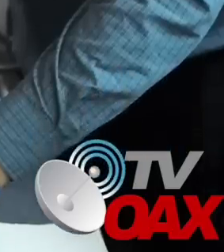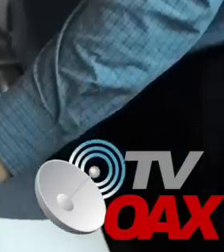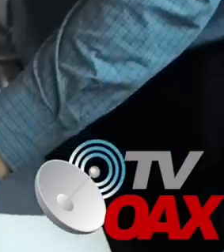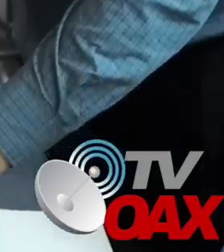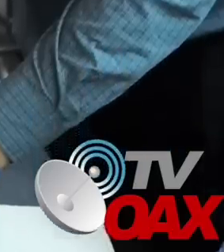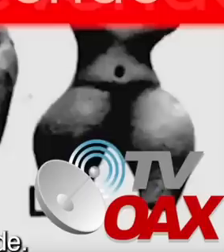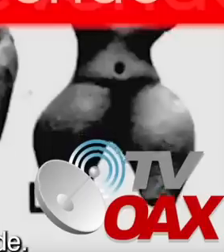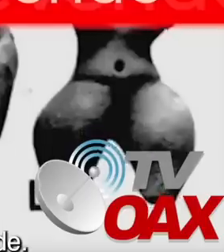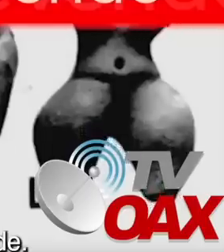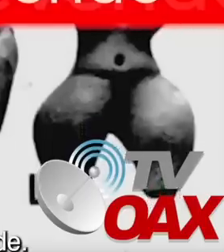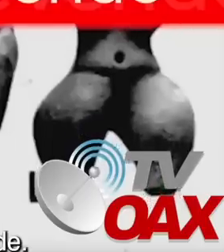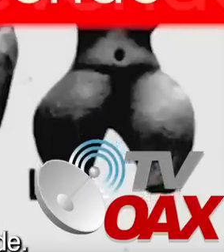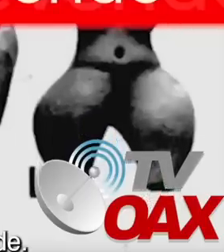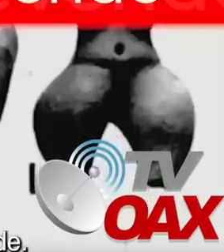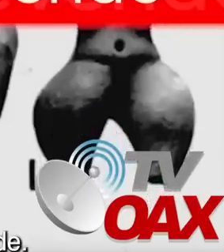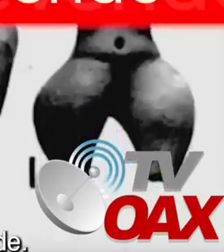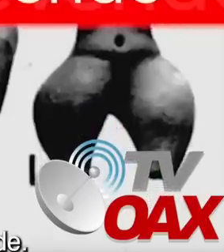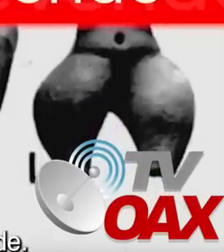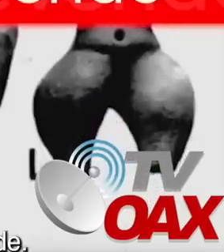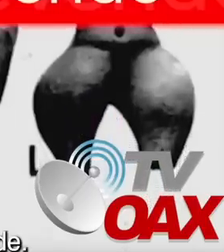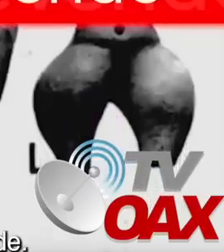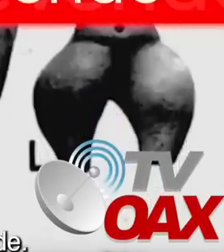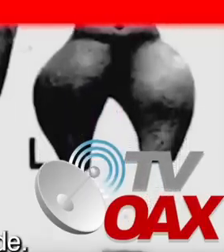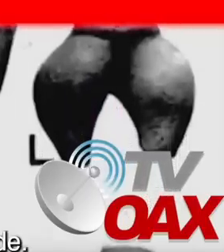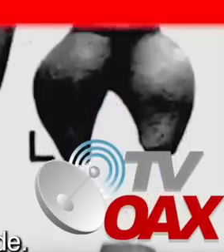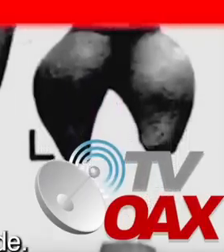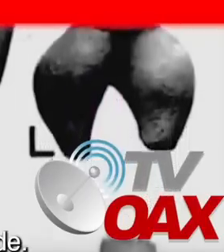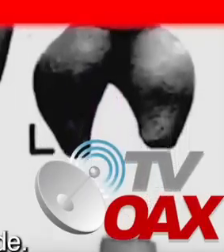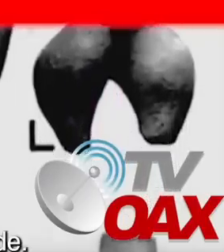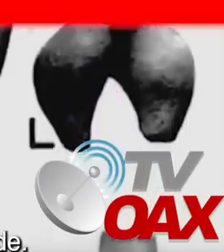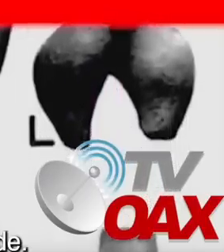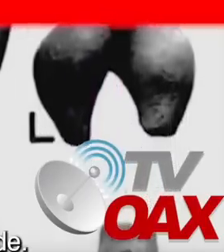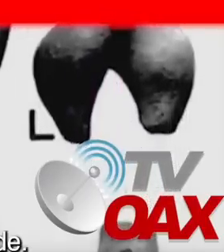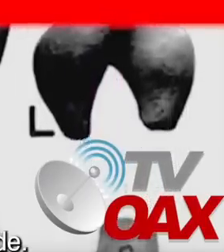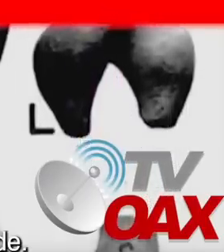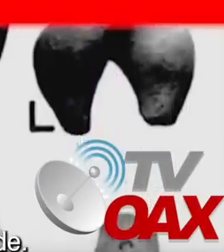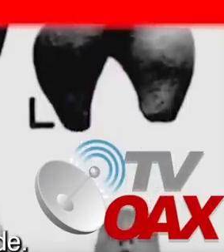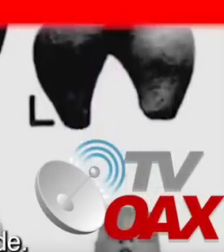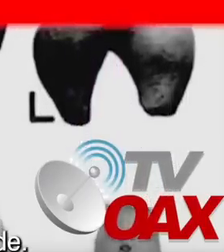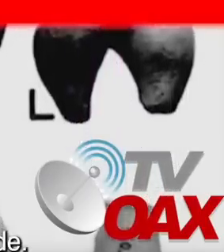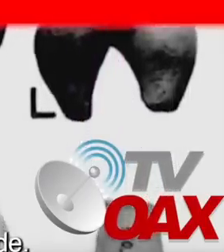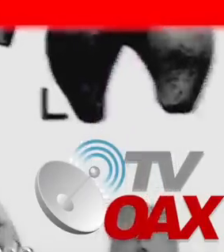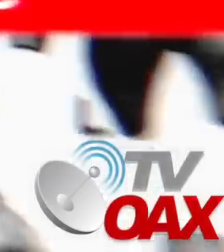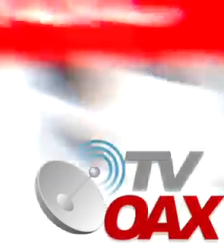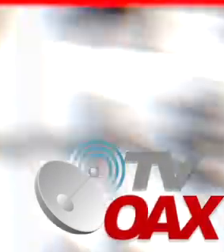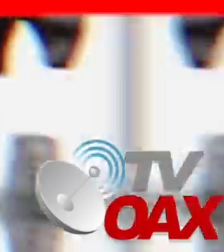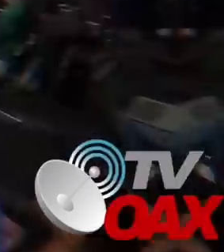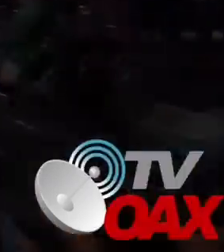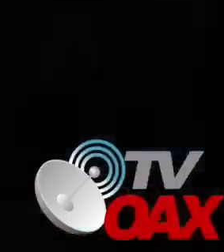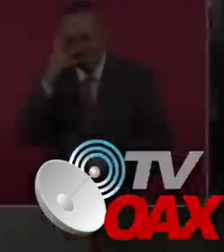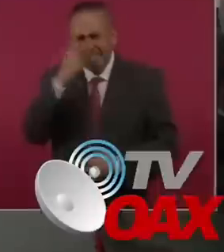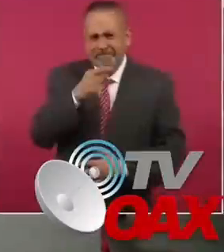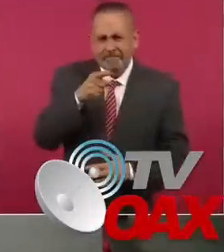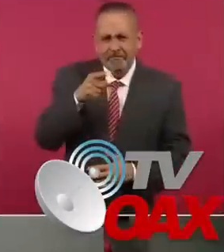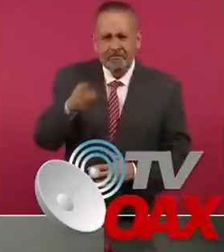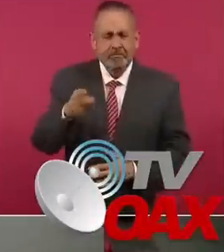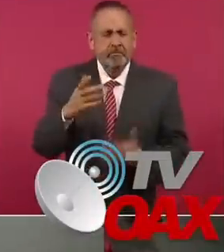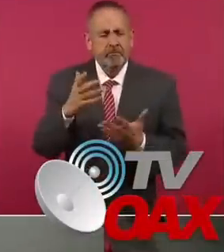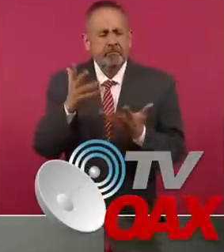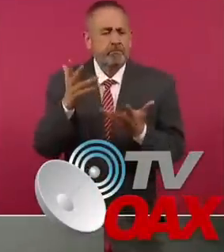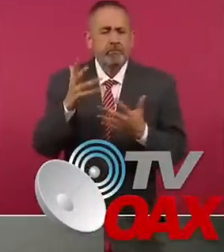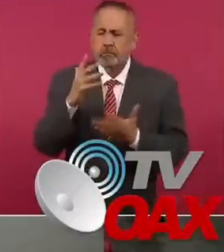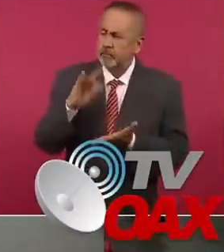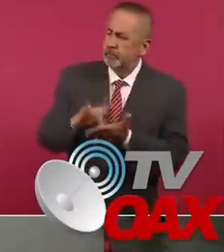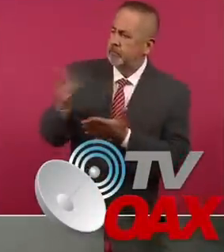voz. Mi patrimonio no se vende, se ama y se defiende. Deseo